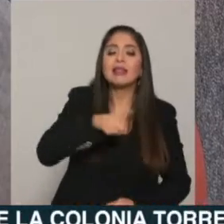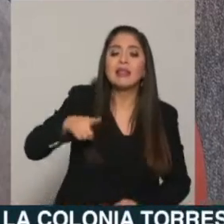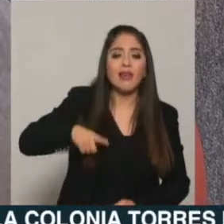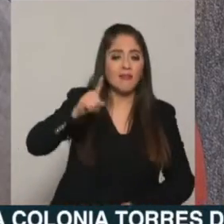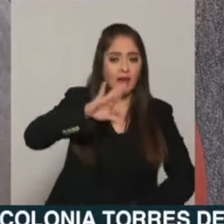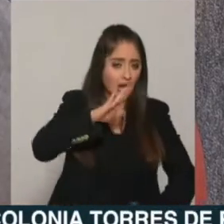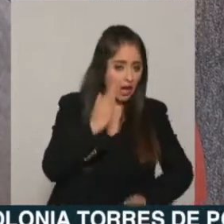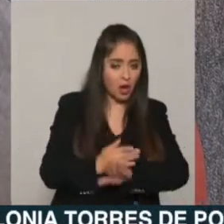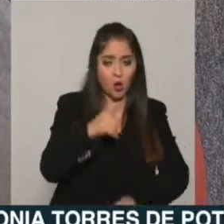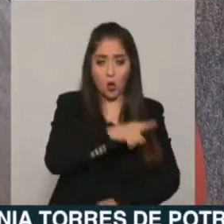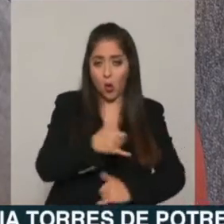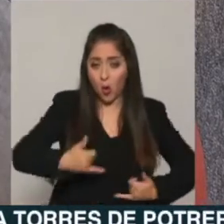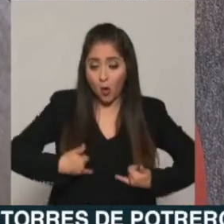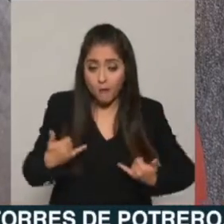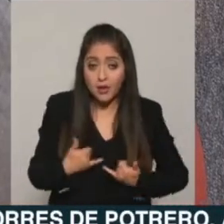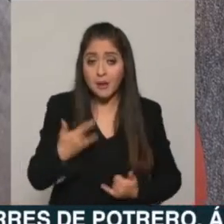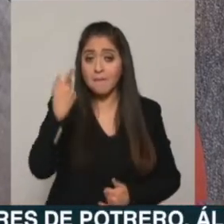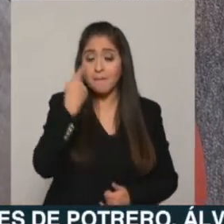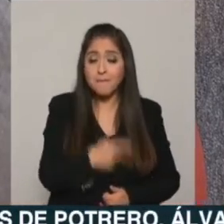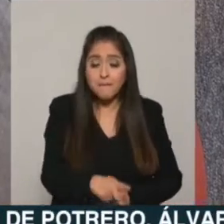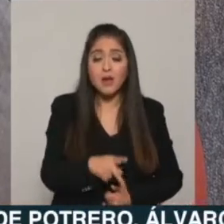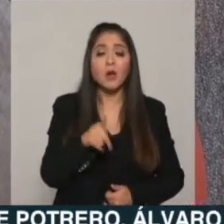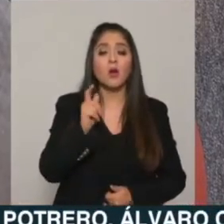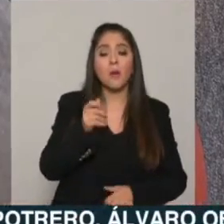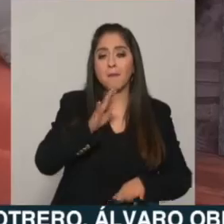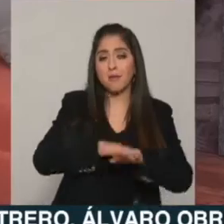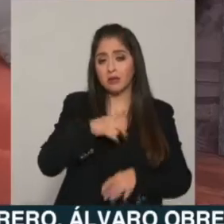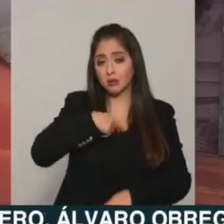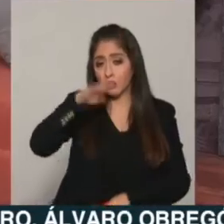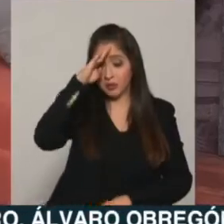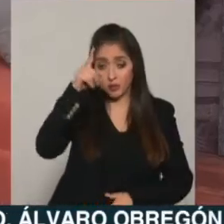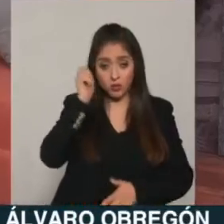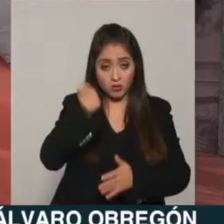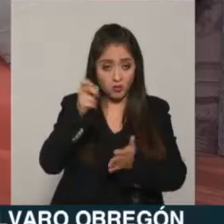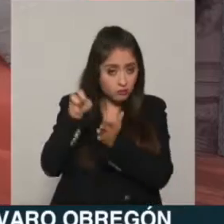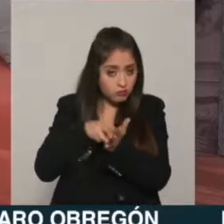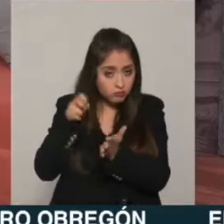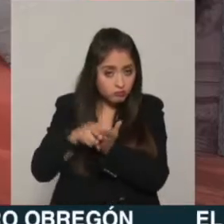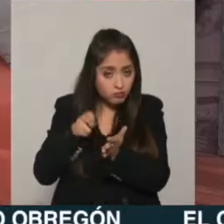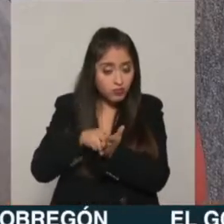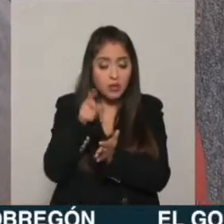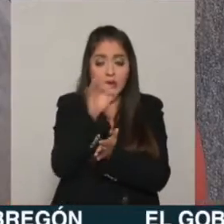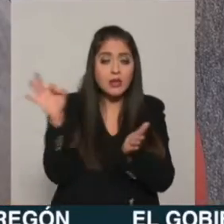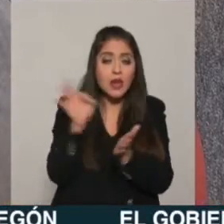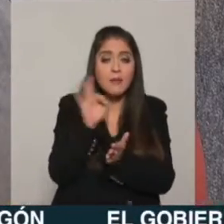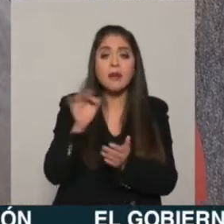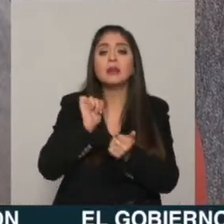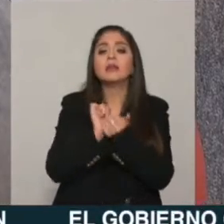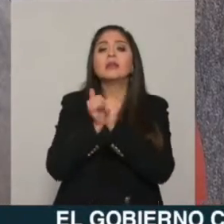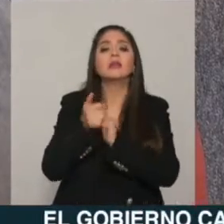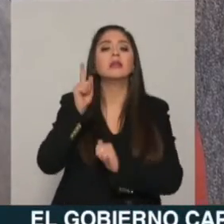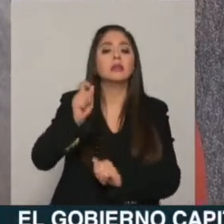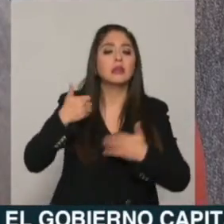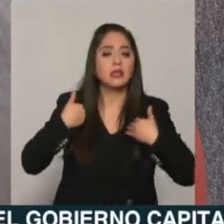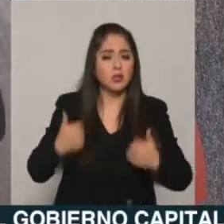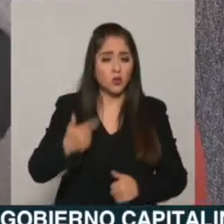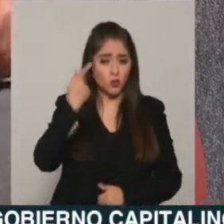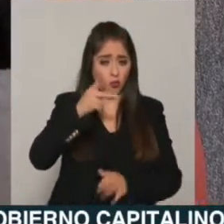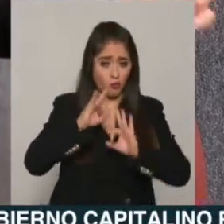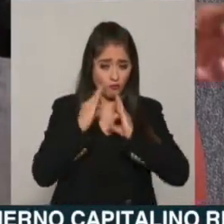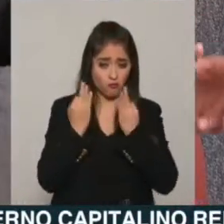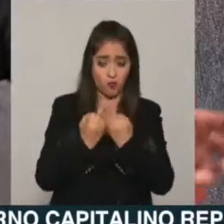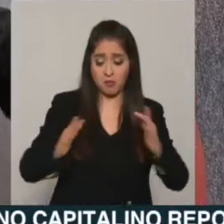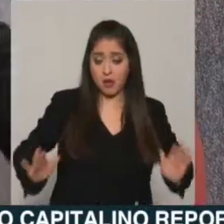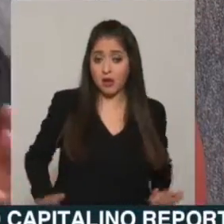forma, pero más habría que modificarle, ¿no? Más para el efecto exactamente de que entienda que sus conductas